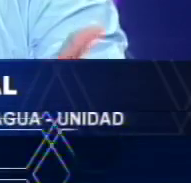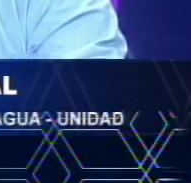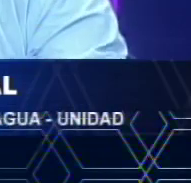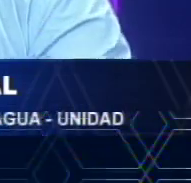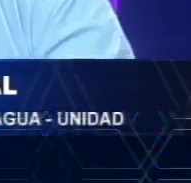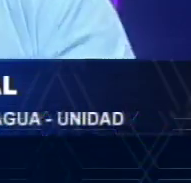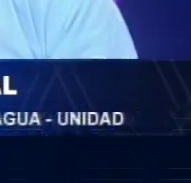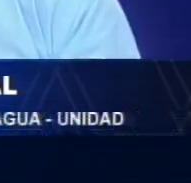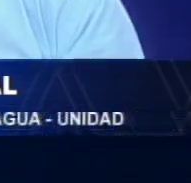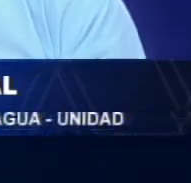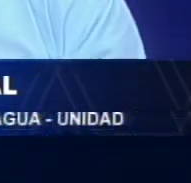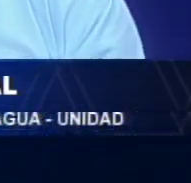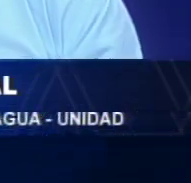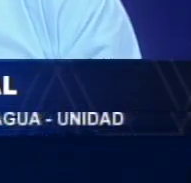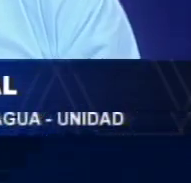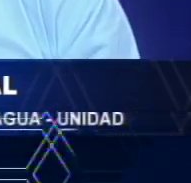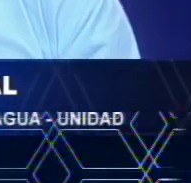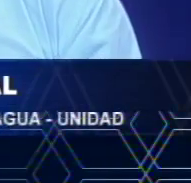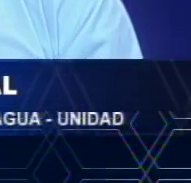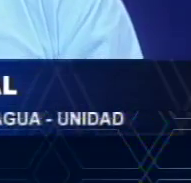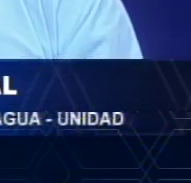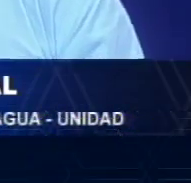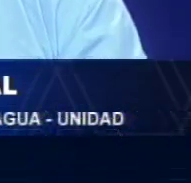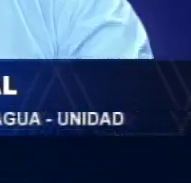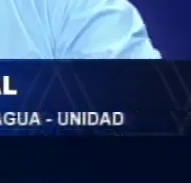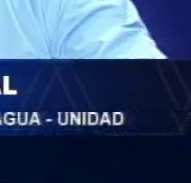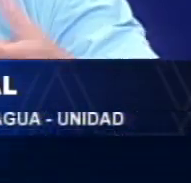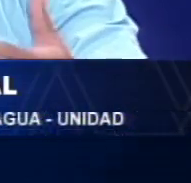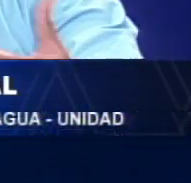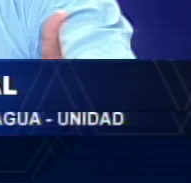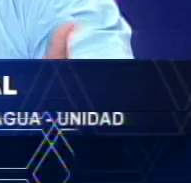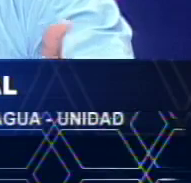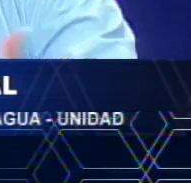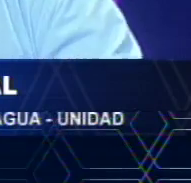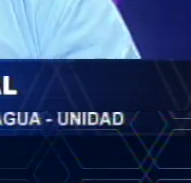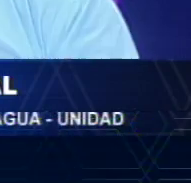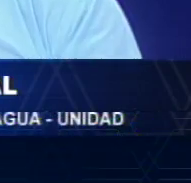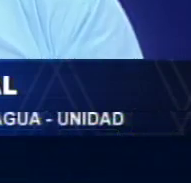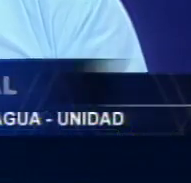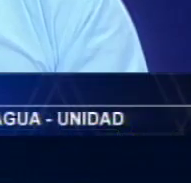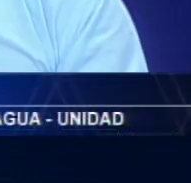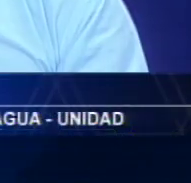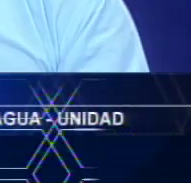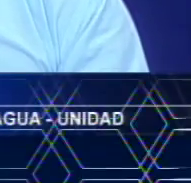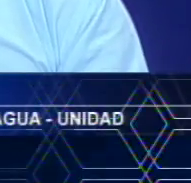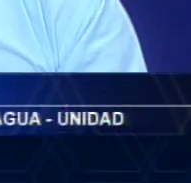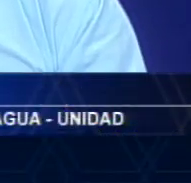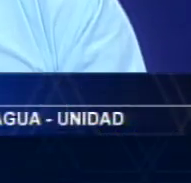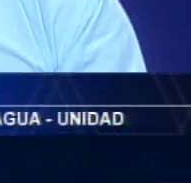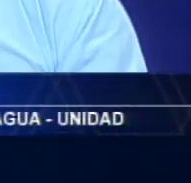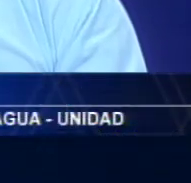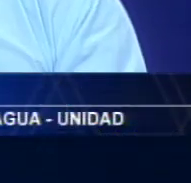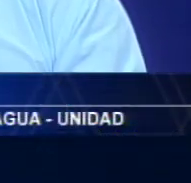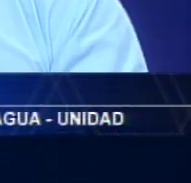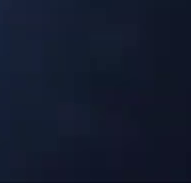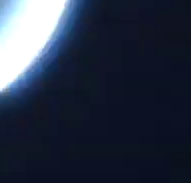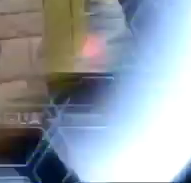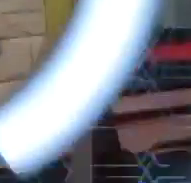Parlamento Comunal, Simón Calzadilla considera que medidas de actuales diputados no afectarán futuro parlamentario.